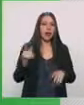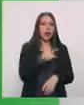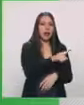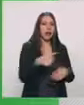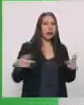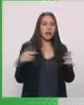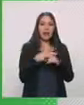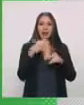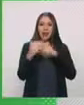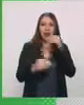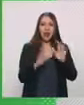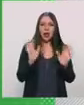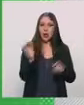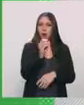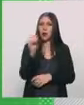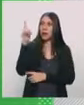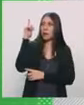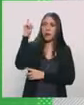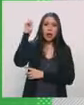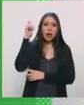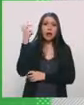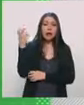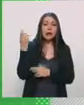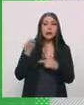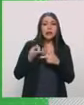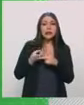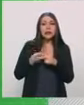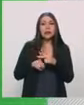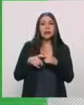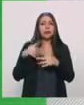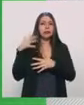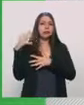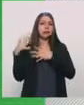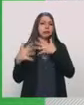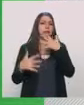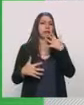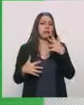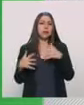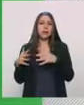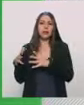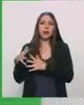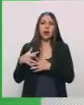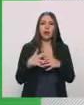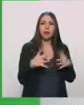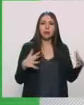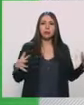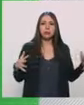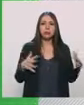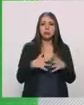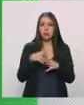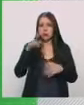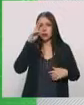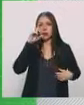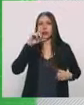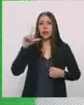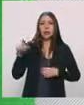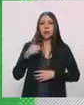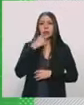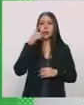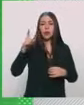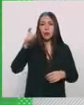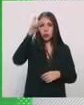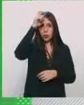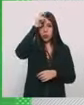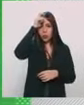pelea, y se desata una batalla campal en la que creen que han llegado los turcos y